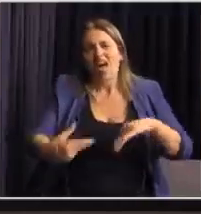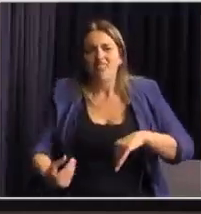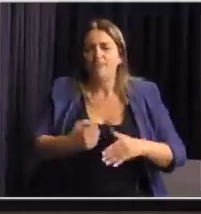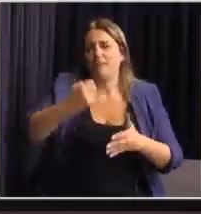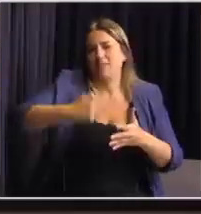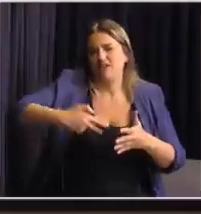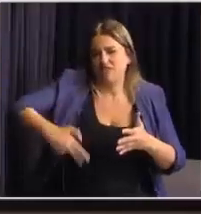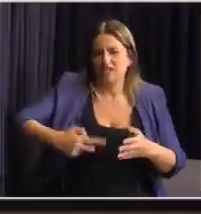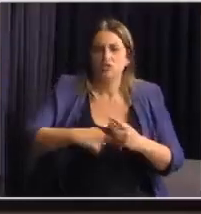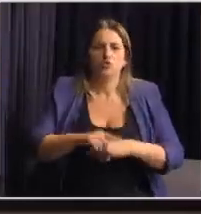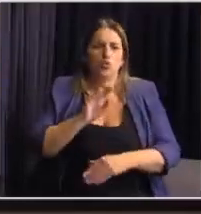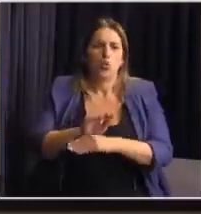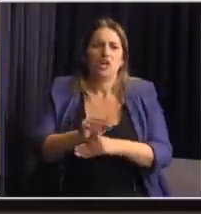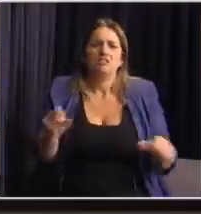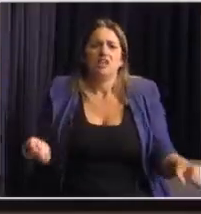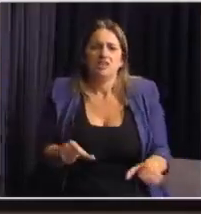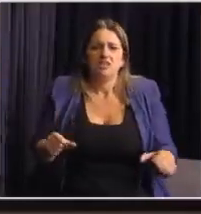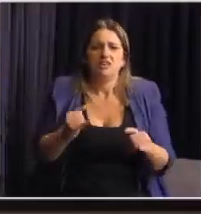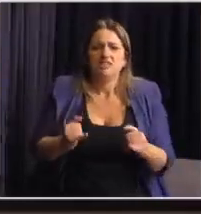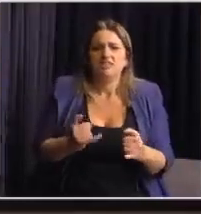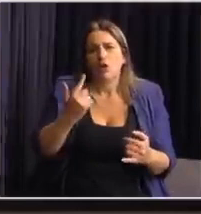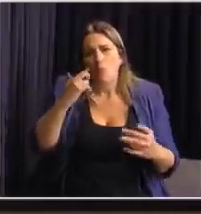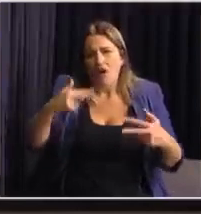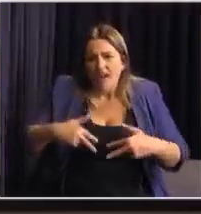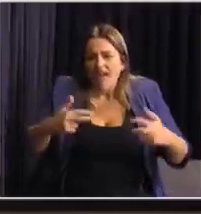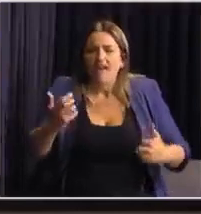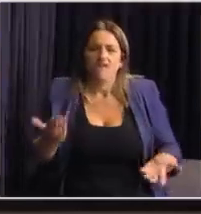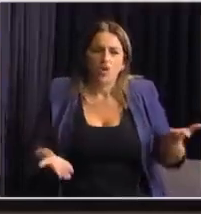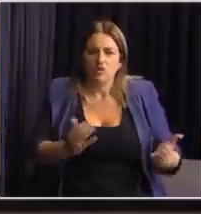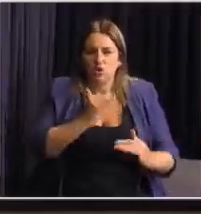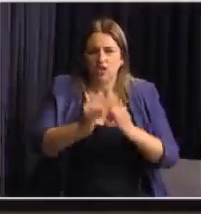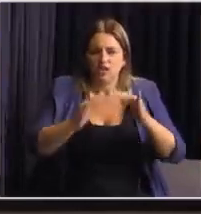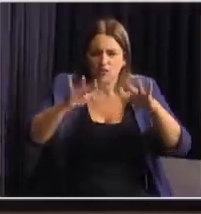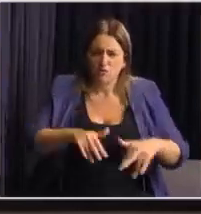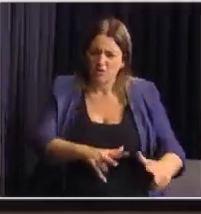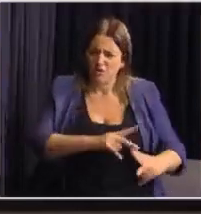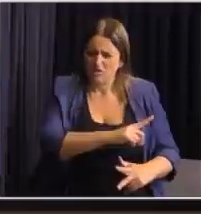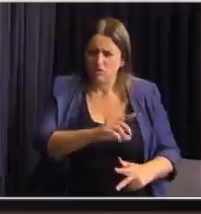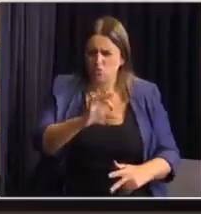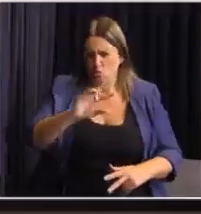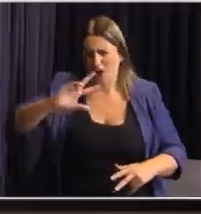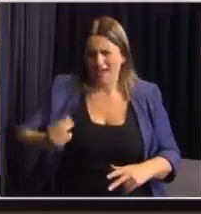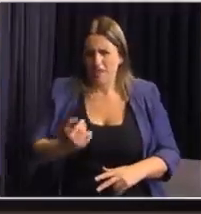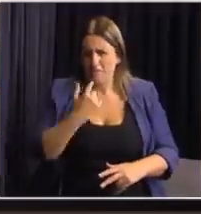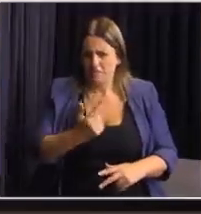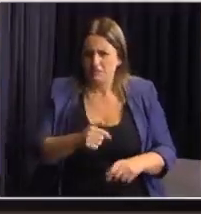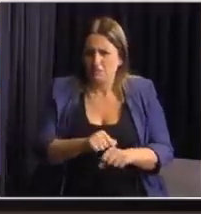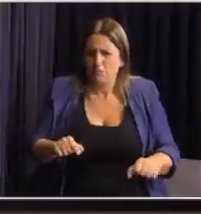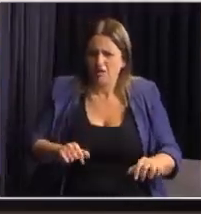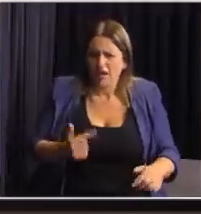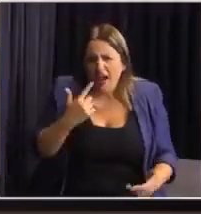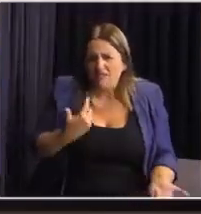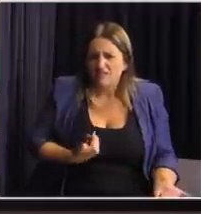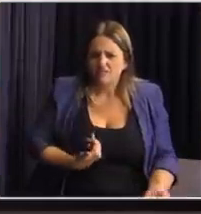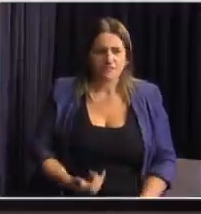de las clases y si se ha realizado una especie de diagnóstico, un informe, creo que Robert Silva mencionó que había allí un documento, si se pueden expresar al